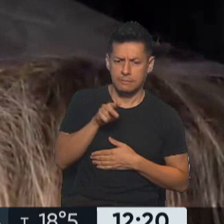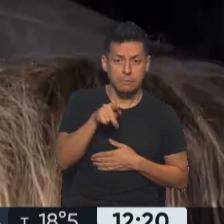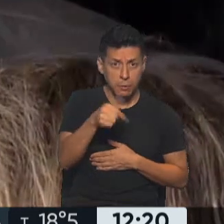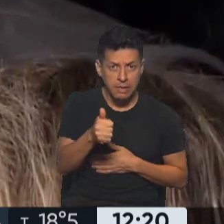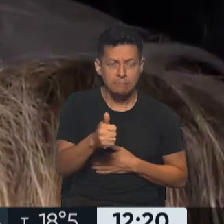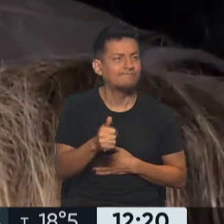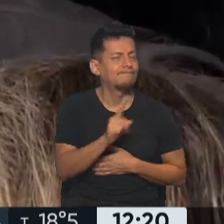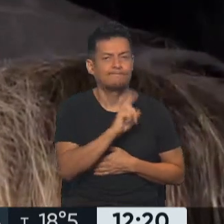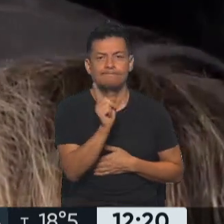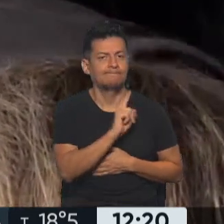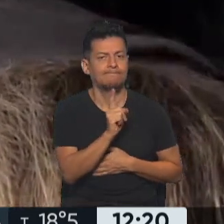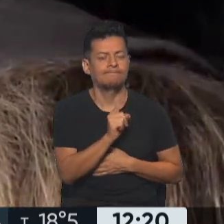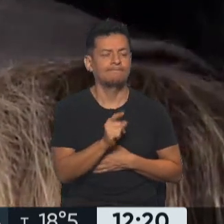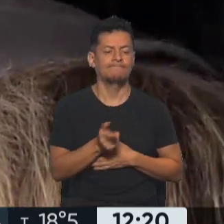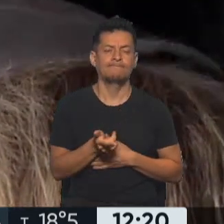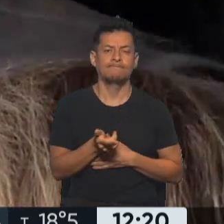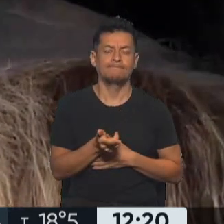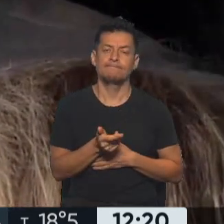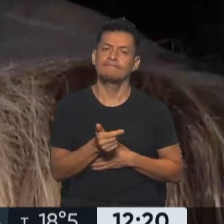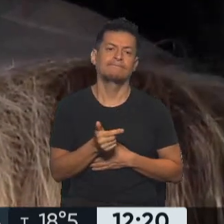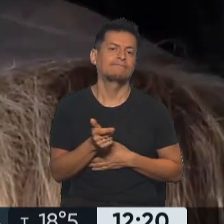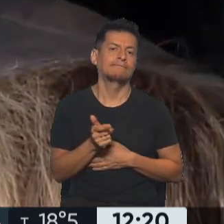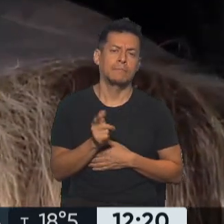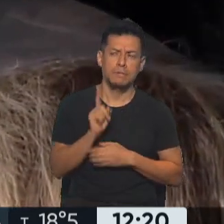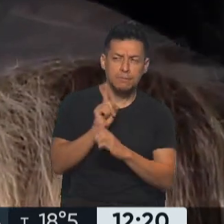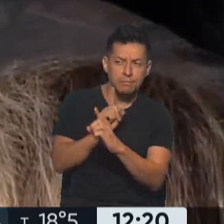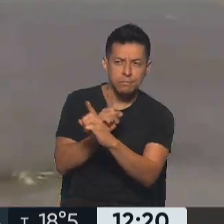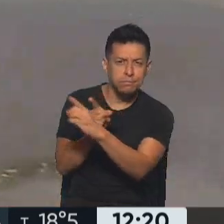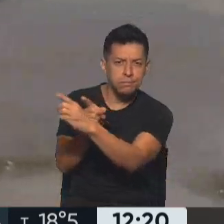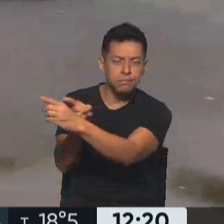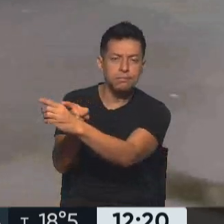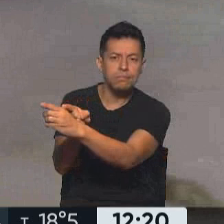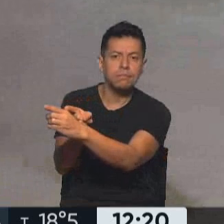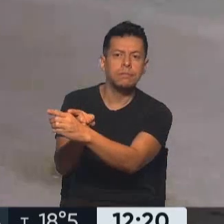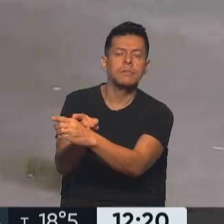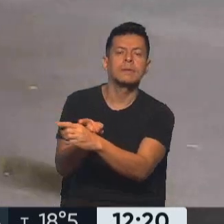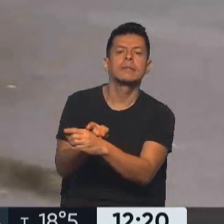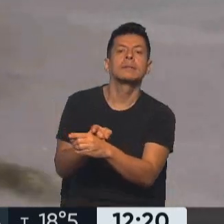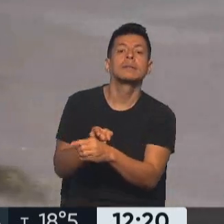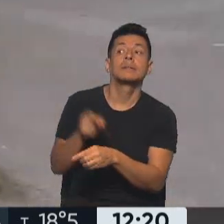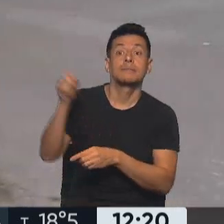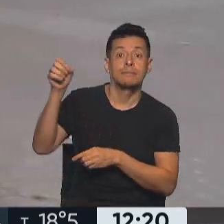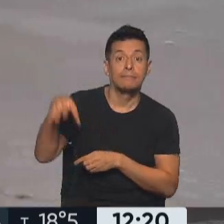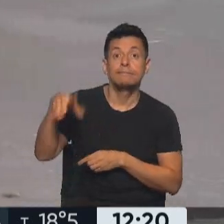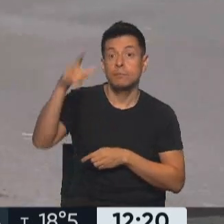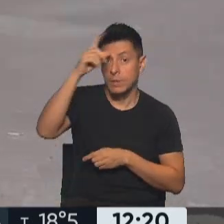No, me dice. De ahí salgo, lo sigo siguiendo de lejos. Y aparece el efectivo.